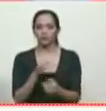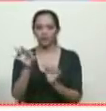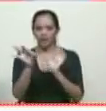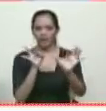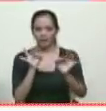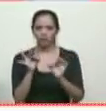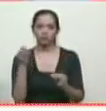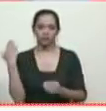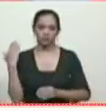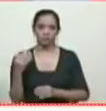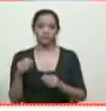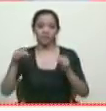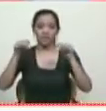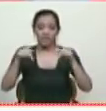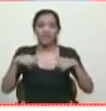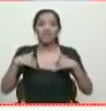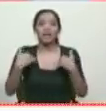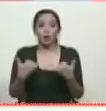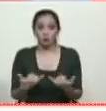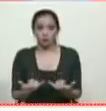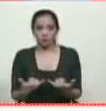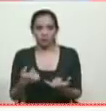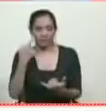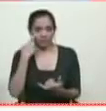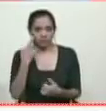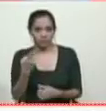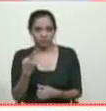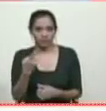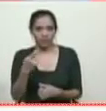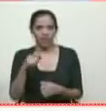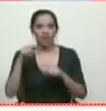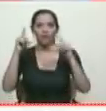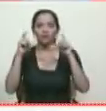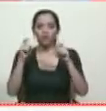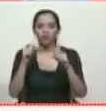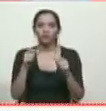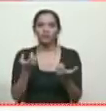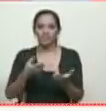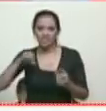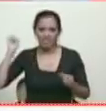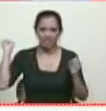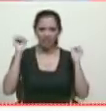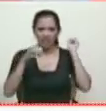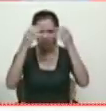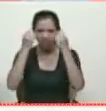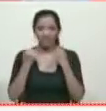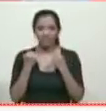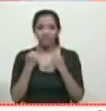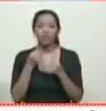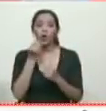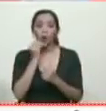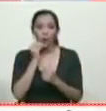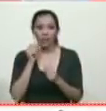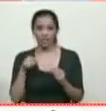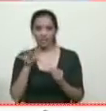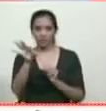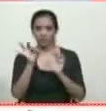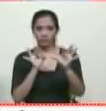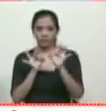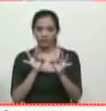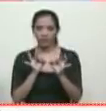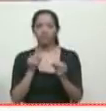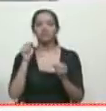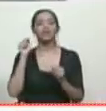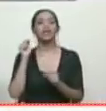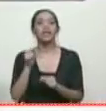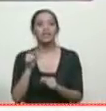este momento utilizan, para que tú veas, imágenes de esa guarimba, de los muchachos que ellos reclutaron, que ellos armaron y que ellos mandaron,